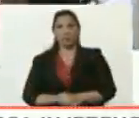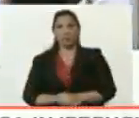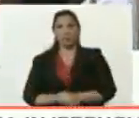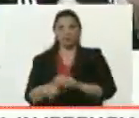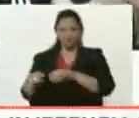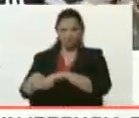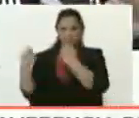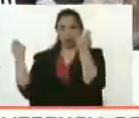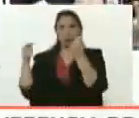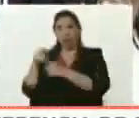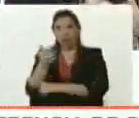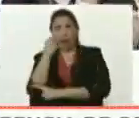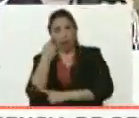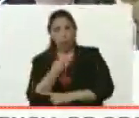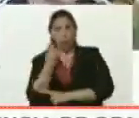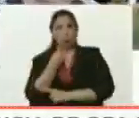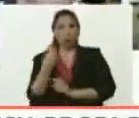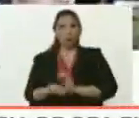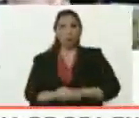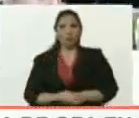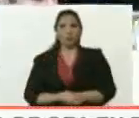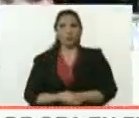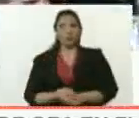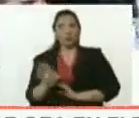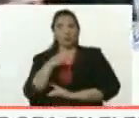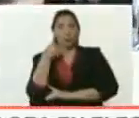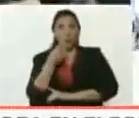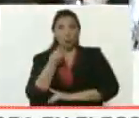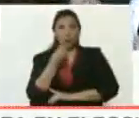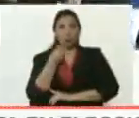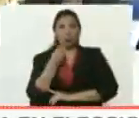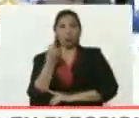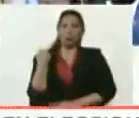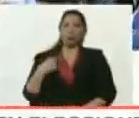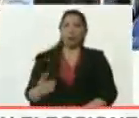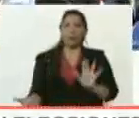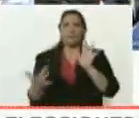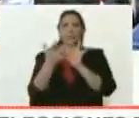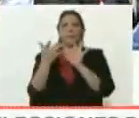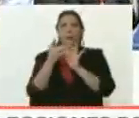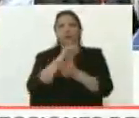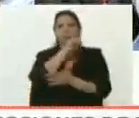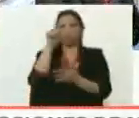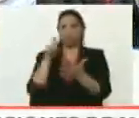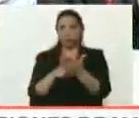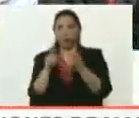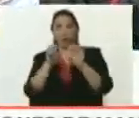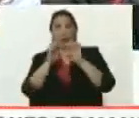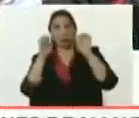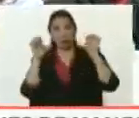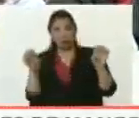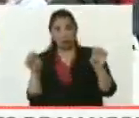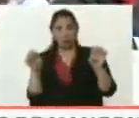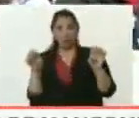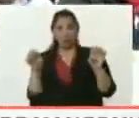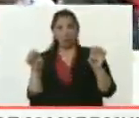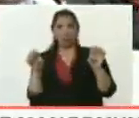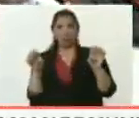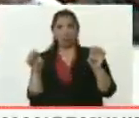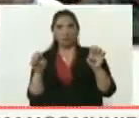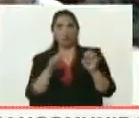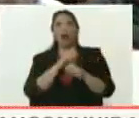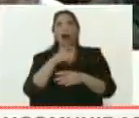Y ahí está la juventud, una juventud que tiene acceso pleno a la educación, que